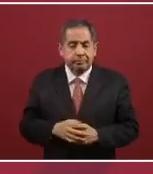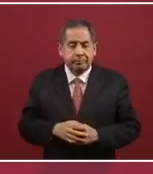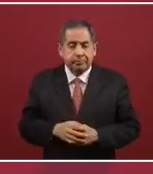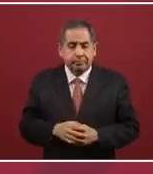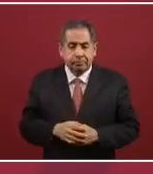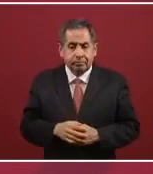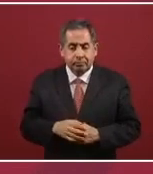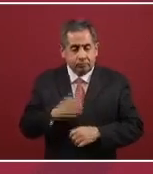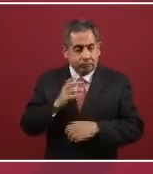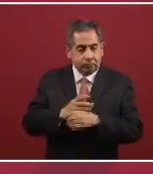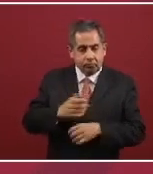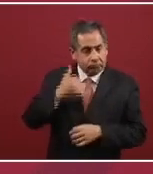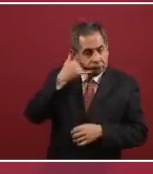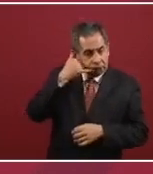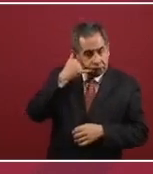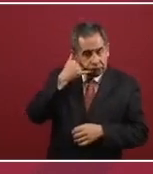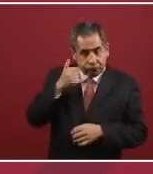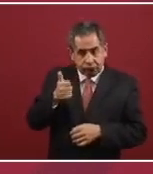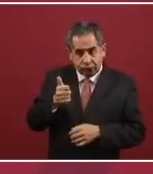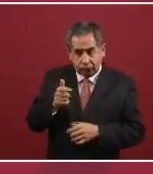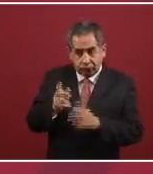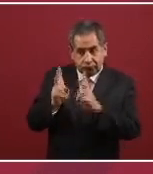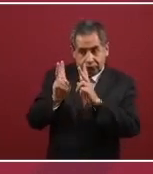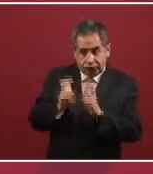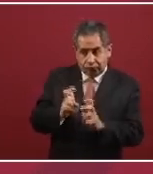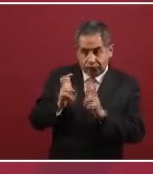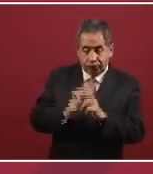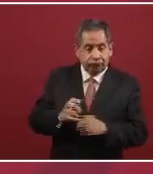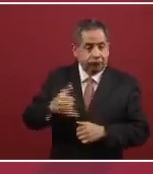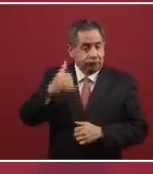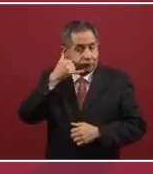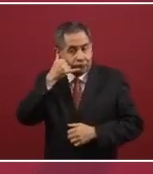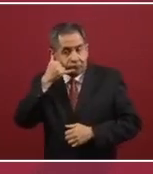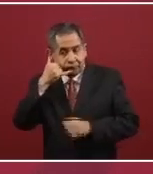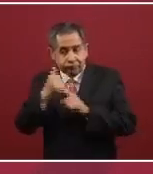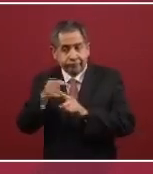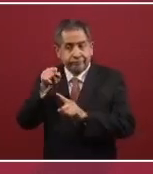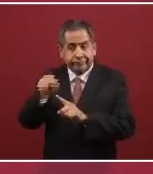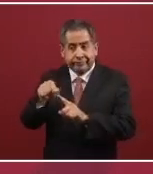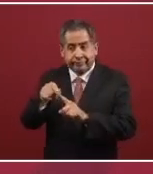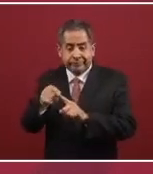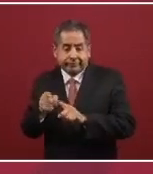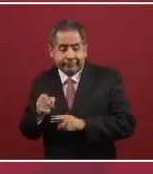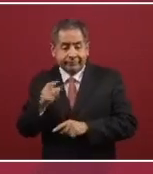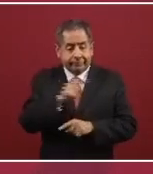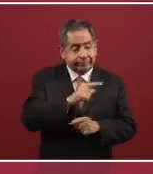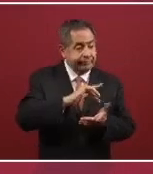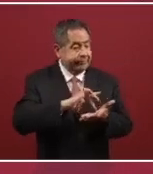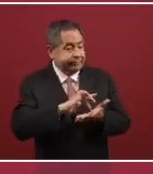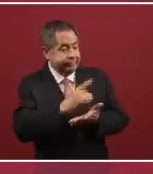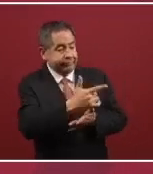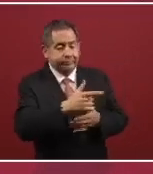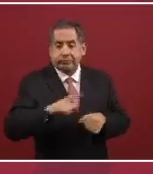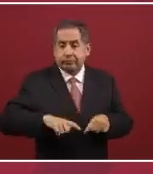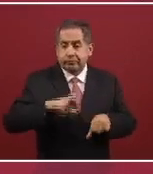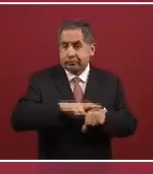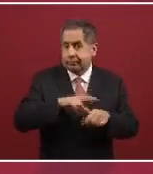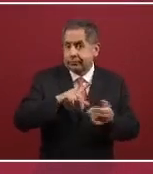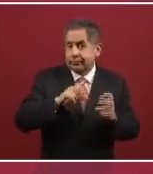se grabó una llamada en donde Cerisola le agradecía al gobernador de